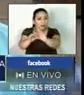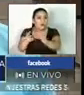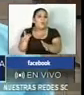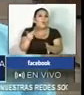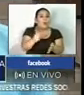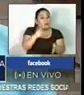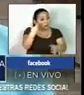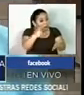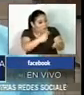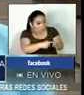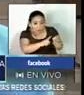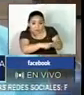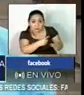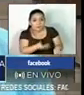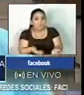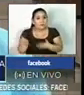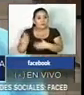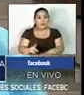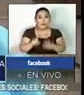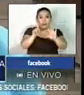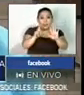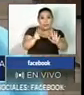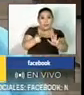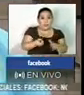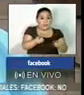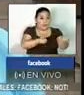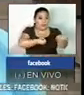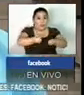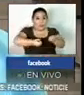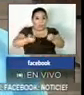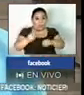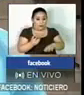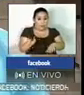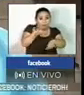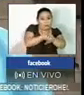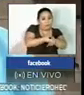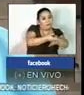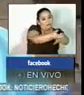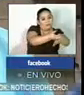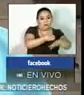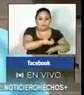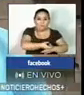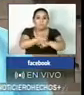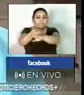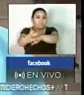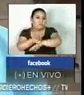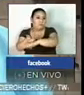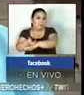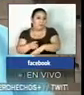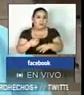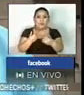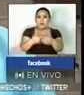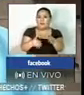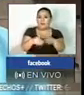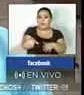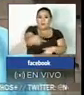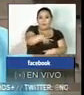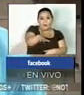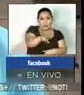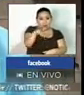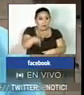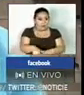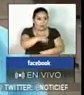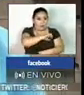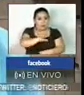un total de seis vehículos que se van a desplazar a diferentes puntos del país